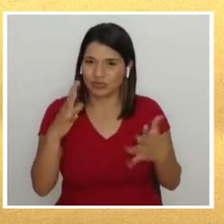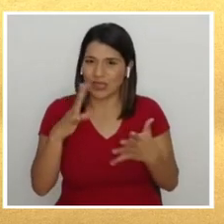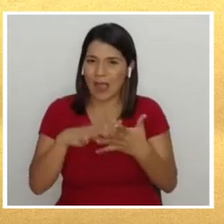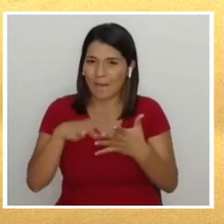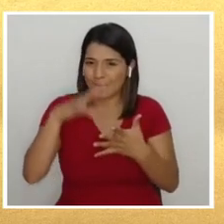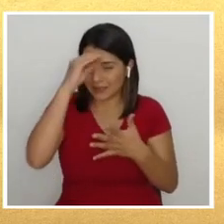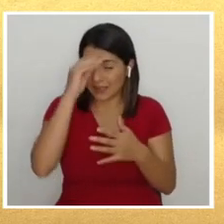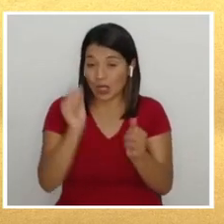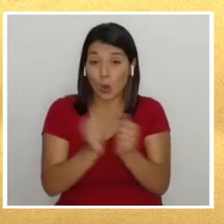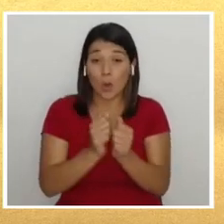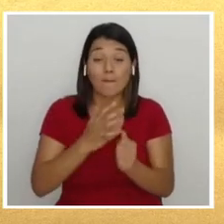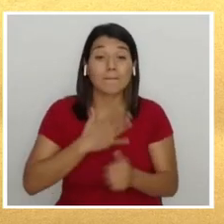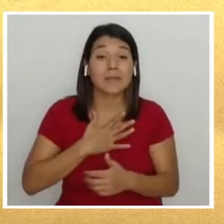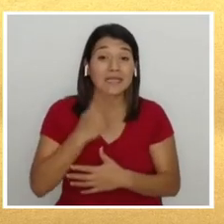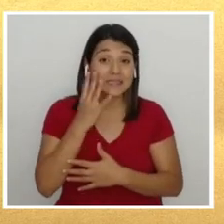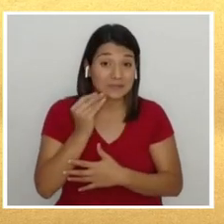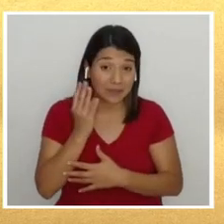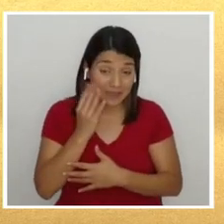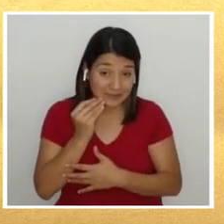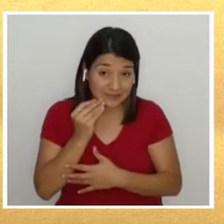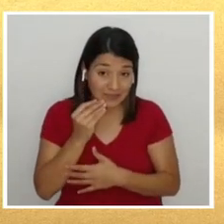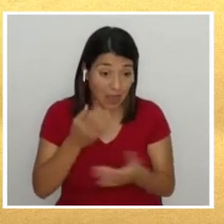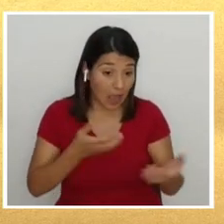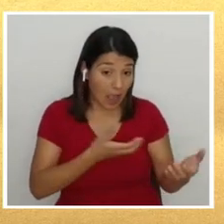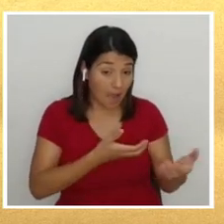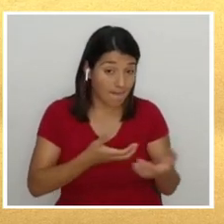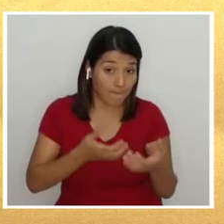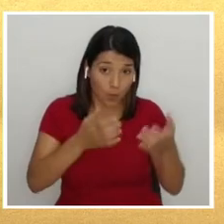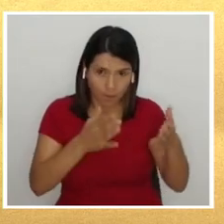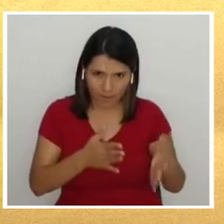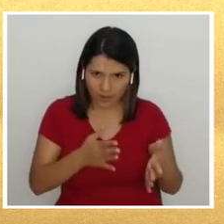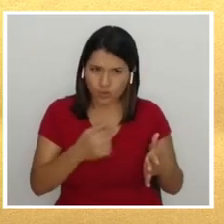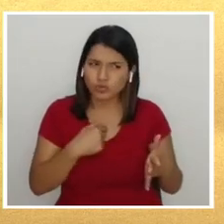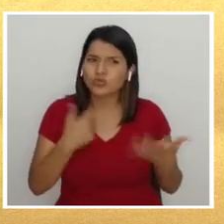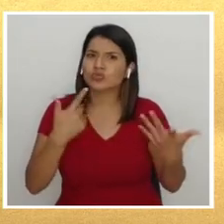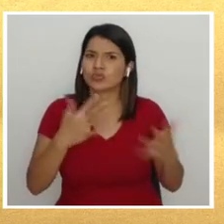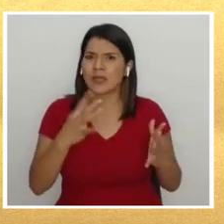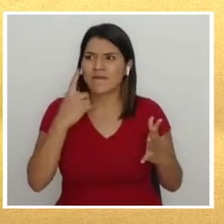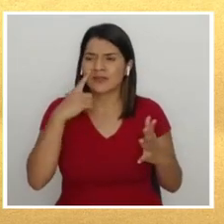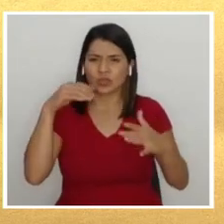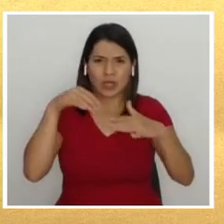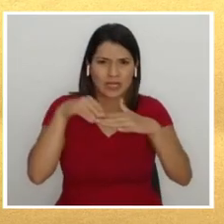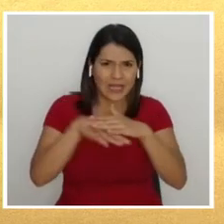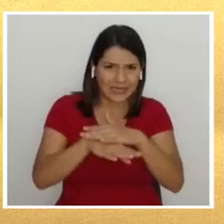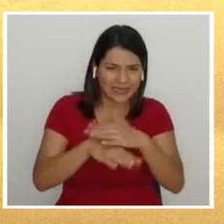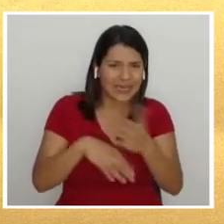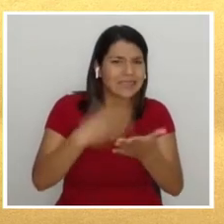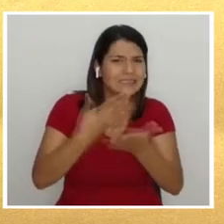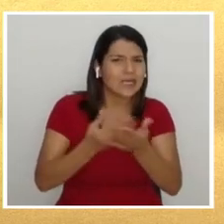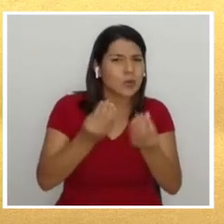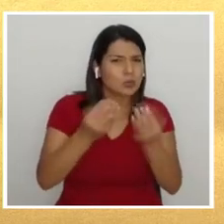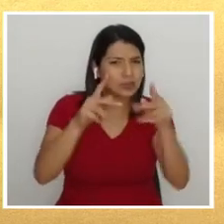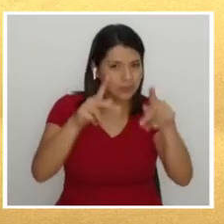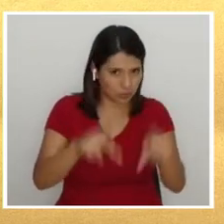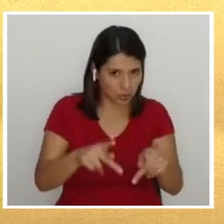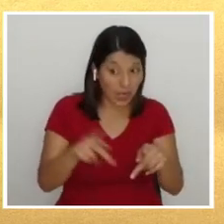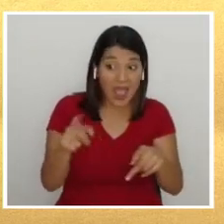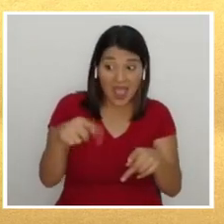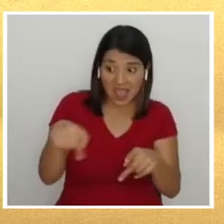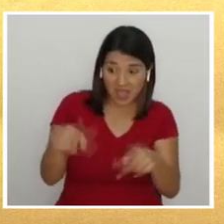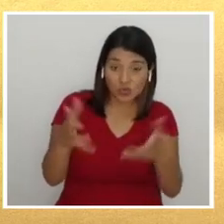Benemérito Cuerpo de Bomberos yo he visto pasar muchas personas que quieren ser bomberos, quieren